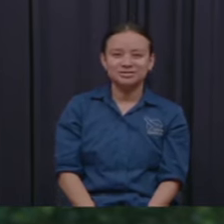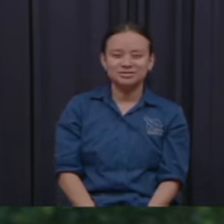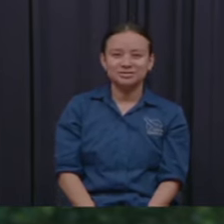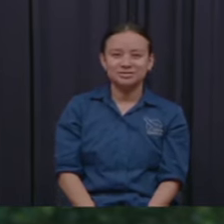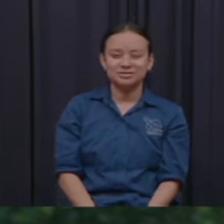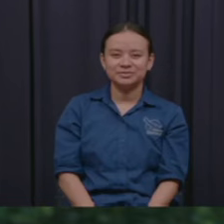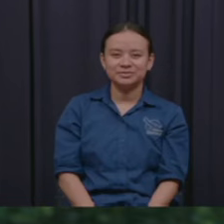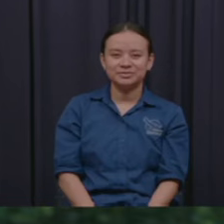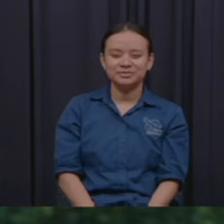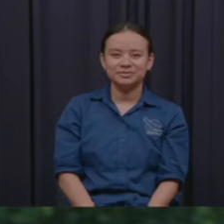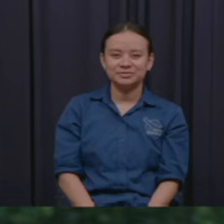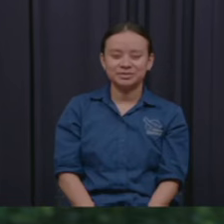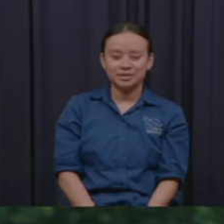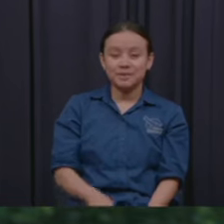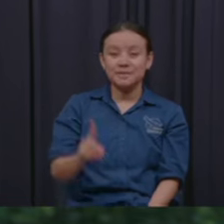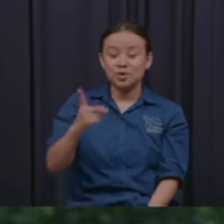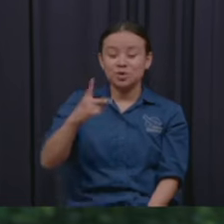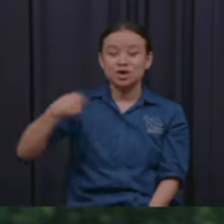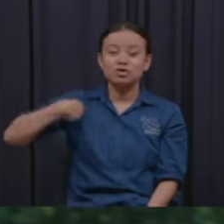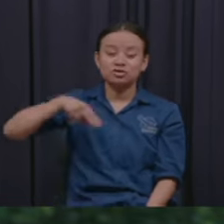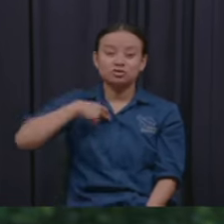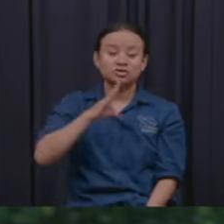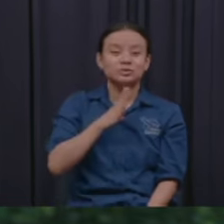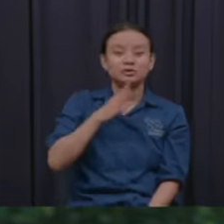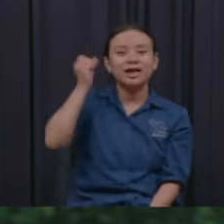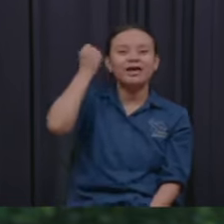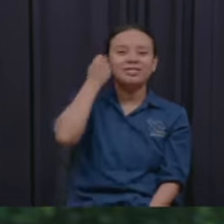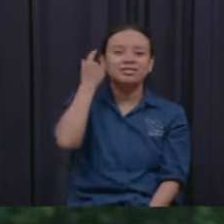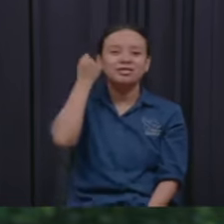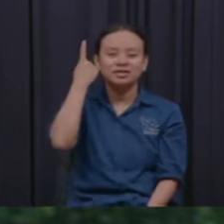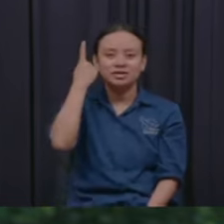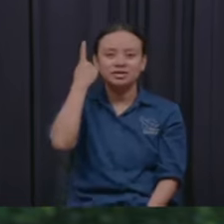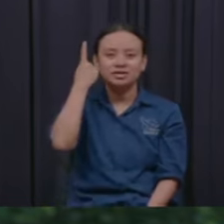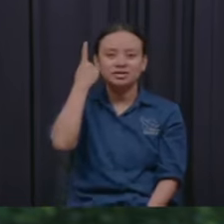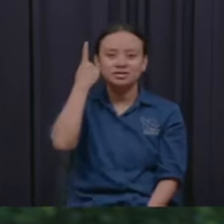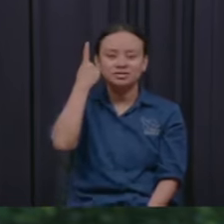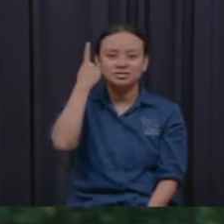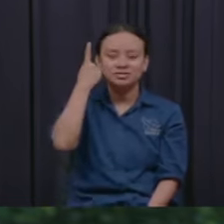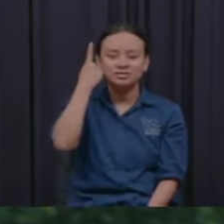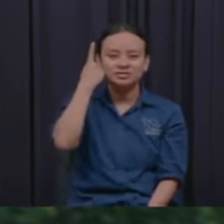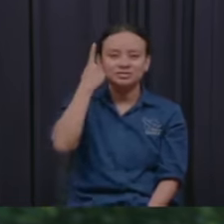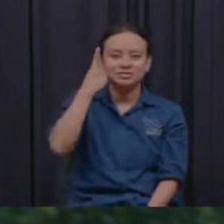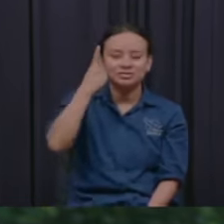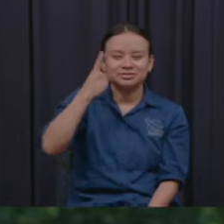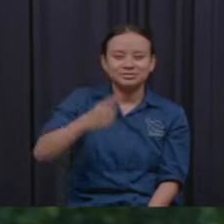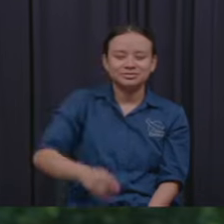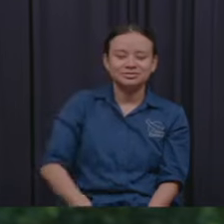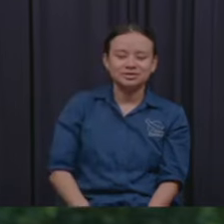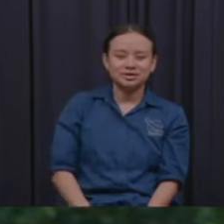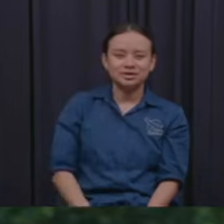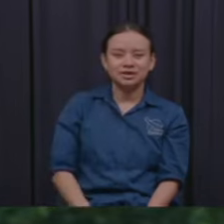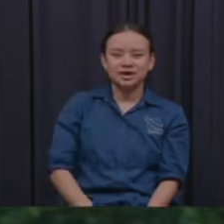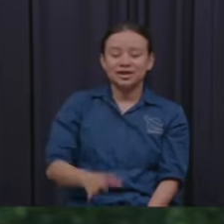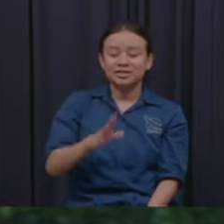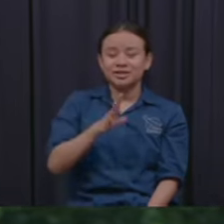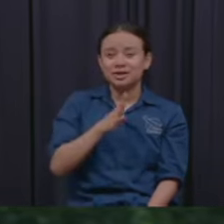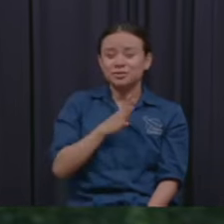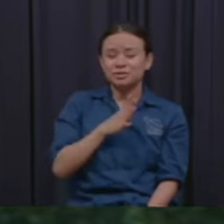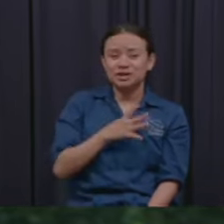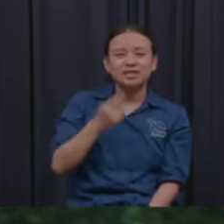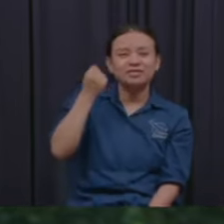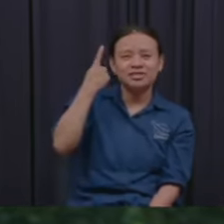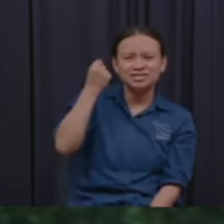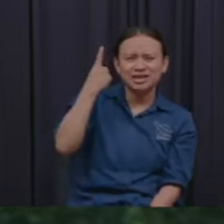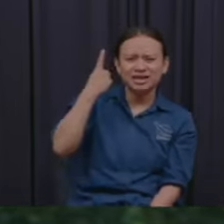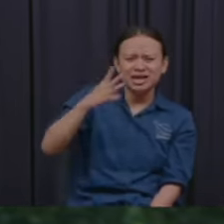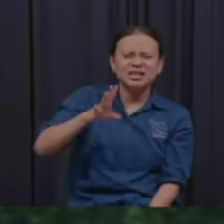Pero eso es lo primero que debemos de saber, ¿verdad? Eso es lo primero, lo que debemos de aceptar es: tenemos esta dolencia en nuestra